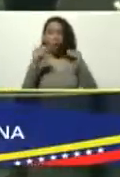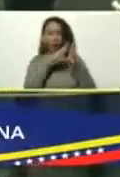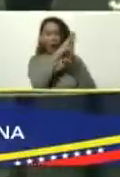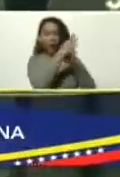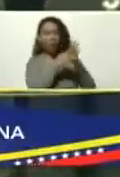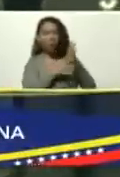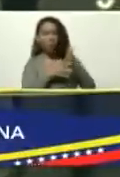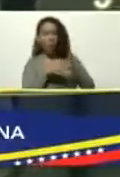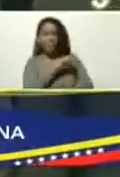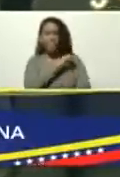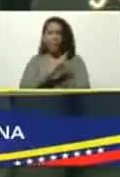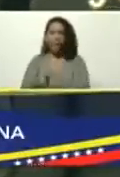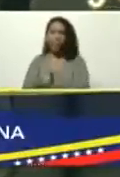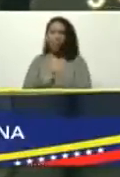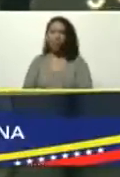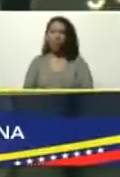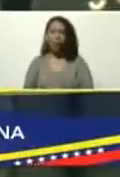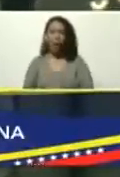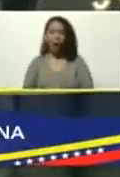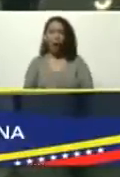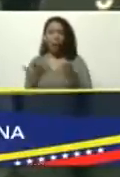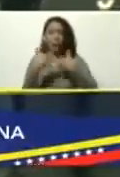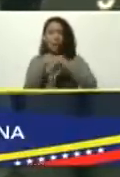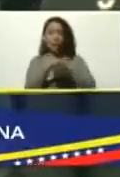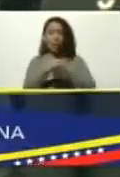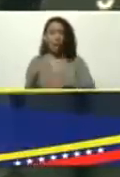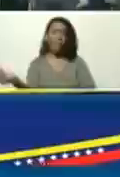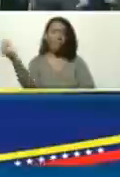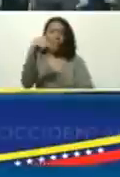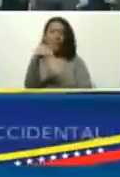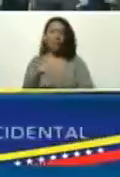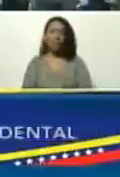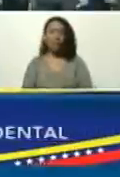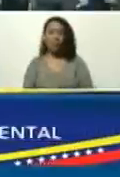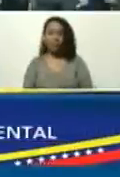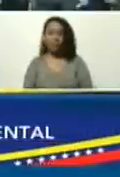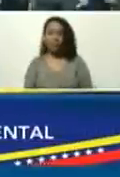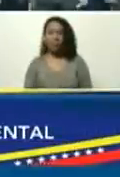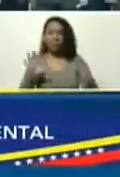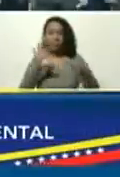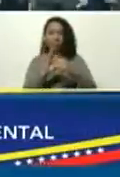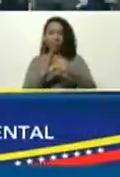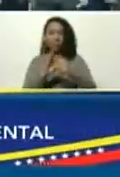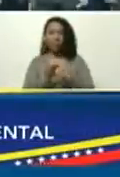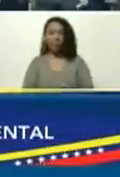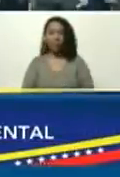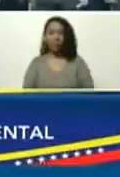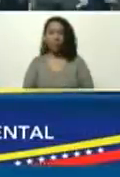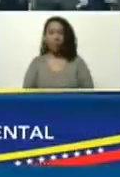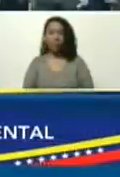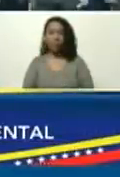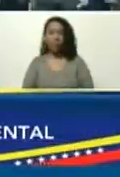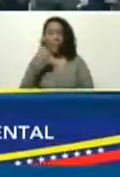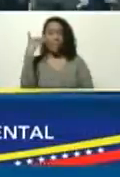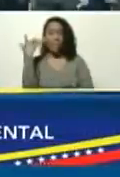de mando a integrarse cada vez más, a articularse. Mil ojos